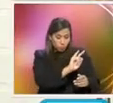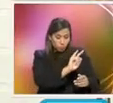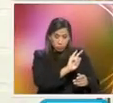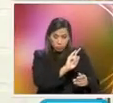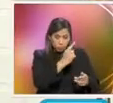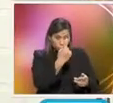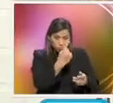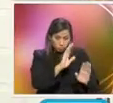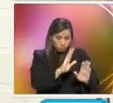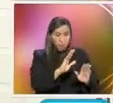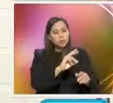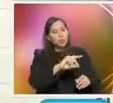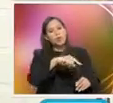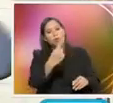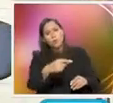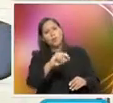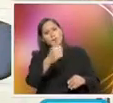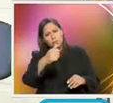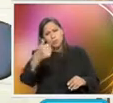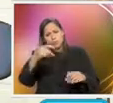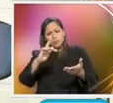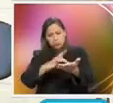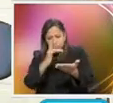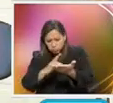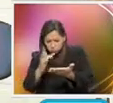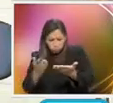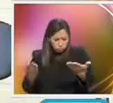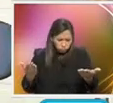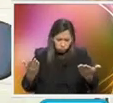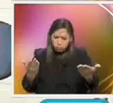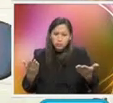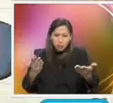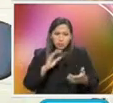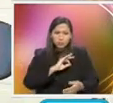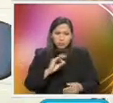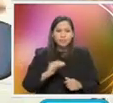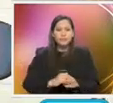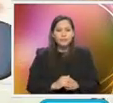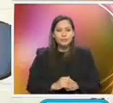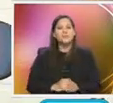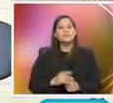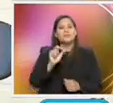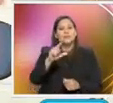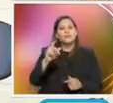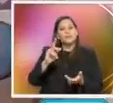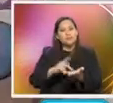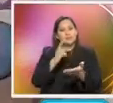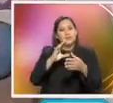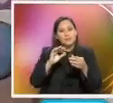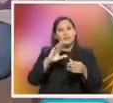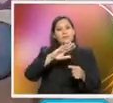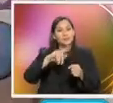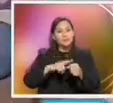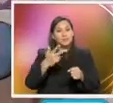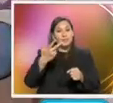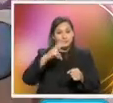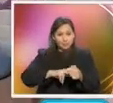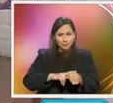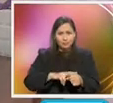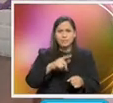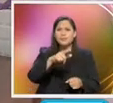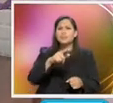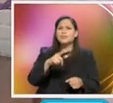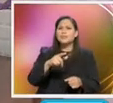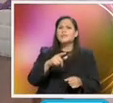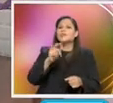relevante, precisamente para que podamos comparar. Y por otro lado, lo que tú bien comentabas y lo que nos insisten en Clínica de Animales, la importancia